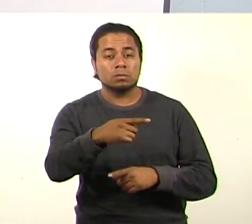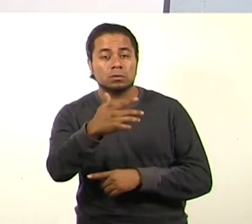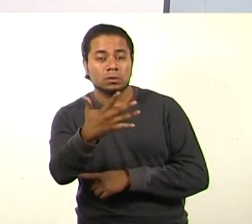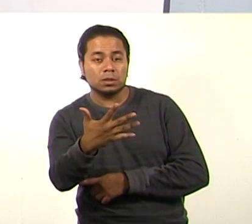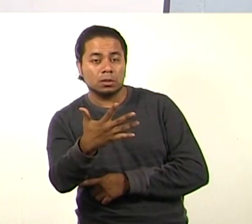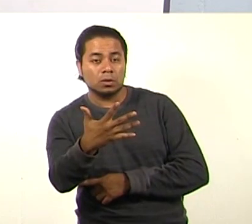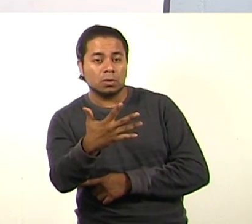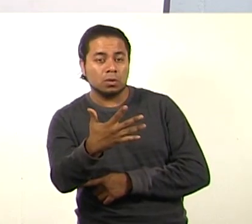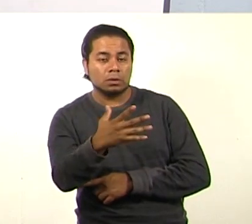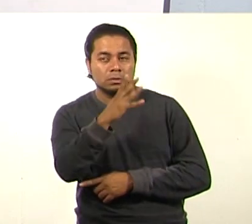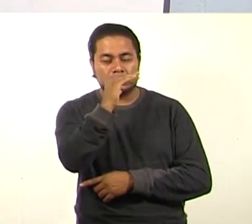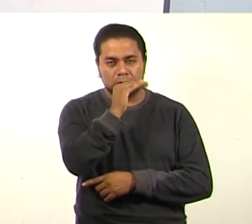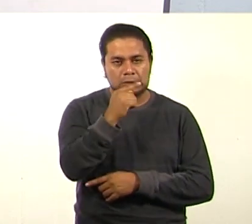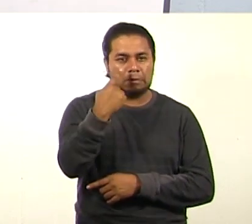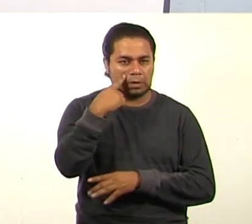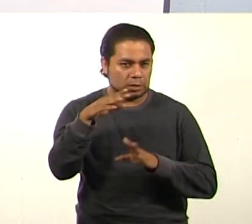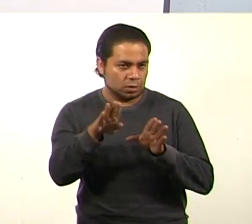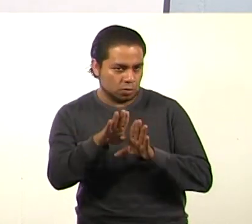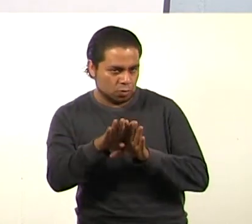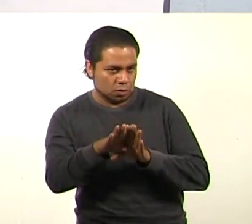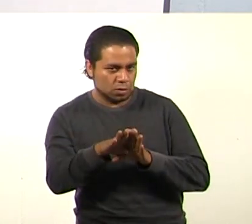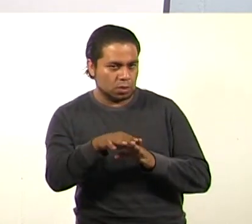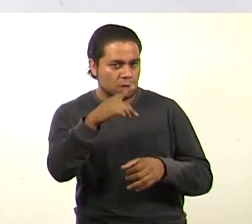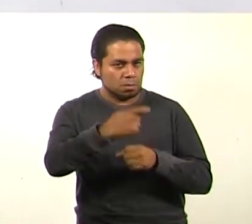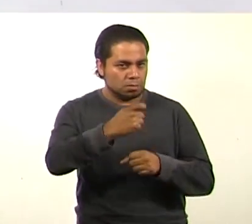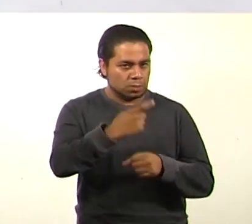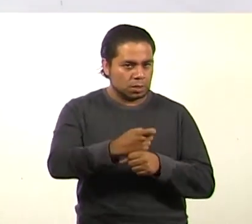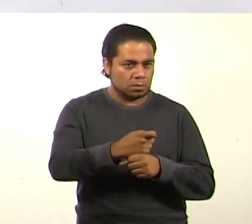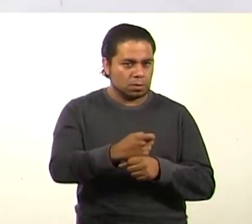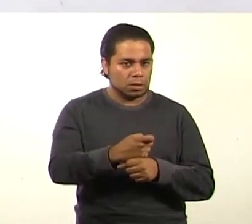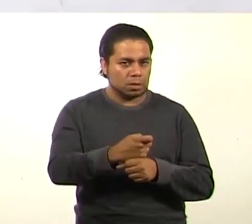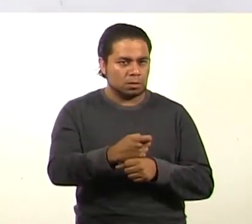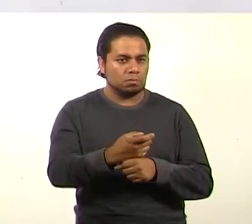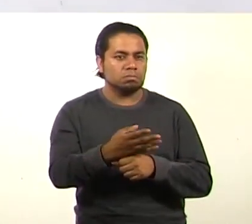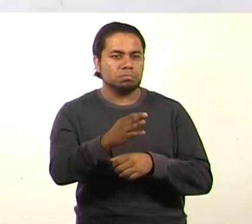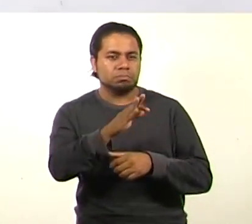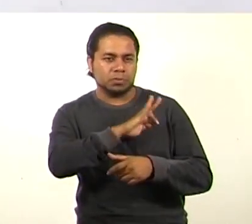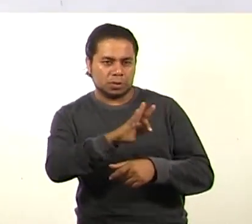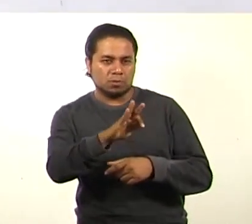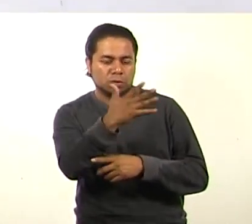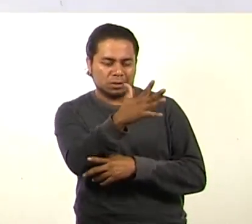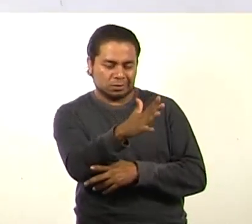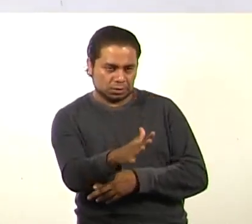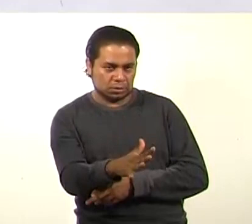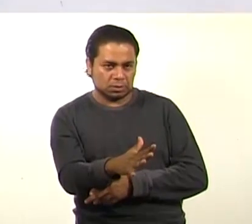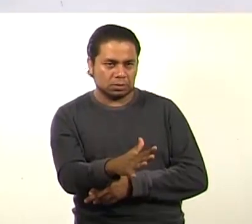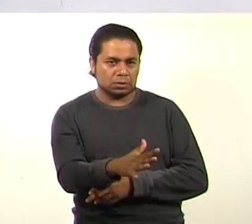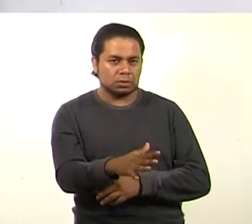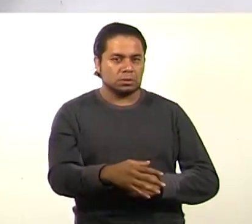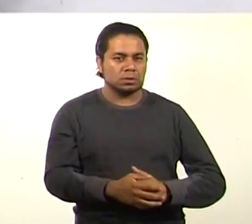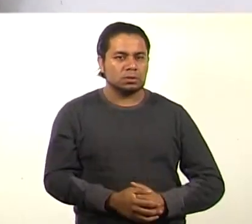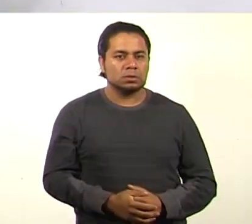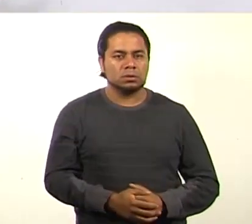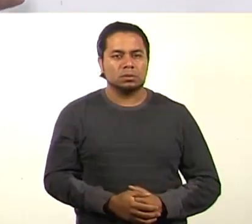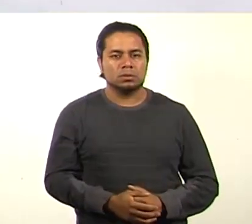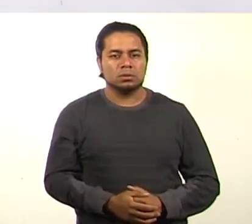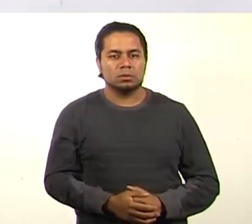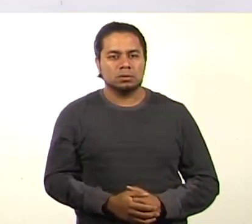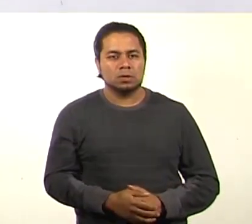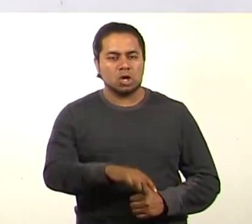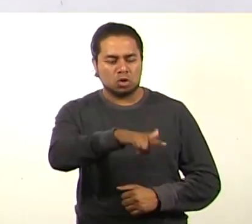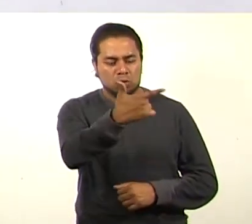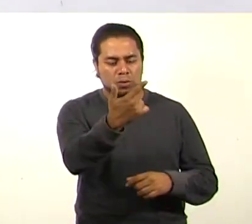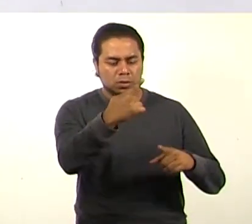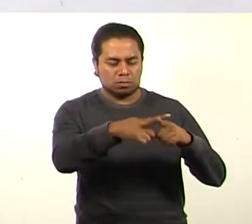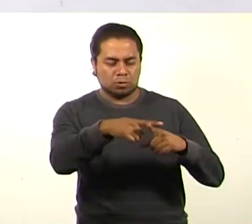50, si no pueden, hagan lo que yo. Primero sumamos las decenas. 12 por